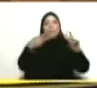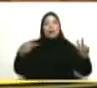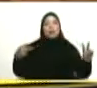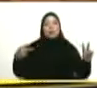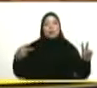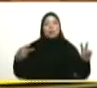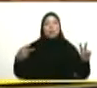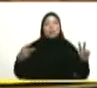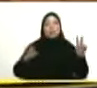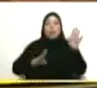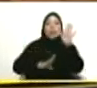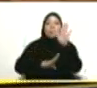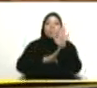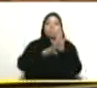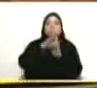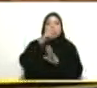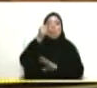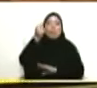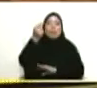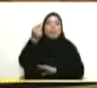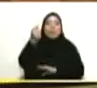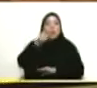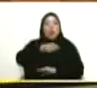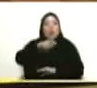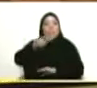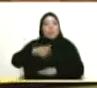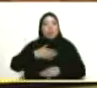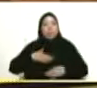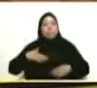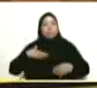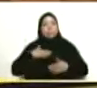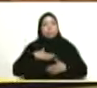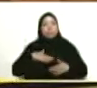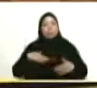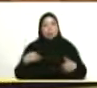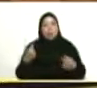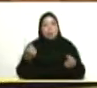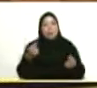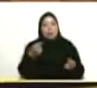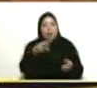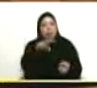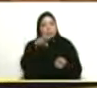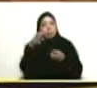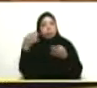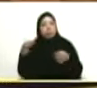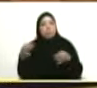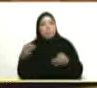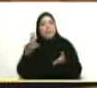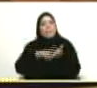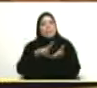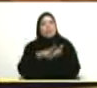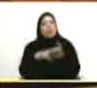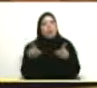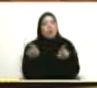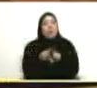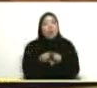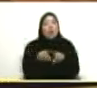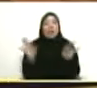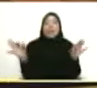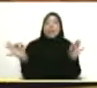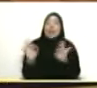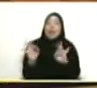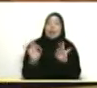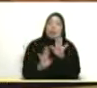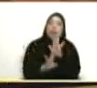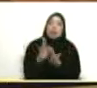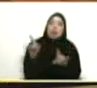la recuperación económica, el crecimiento, la recuperación social. Nada ni nadie nos debe sacar de